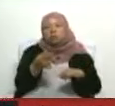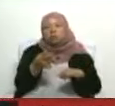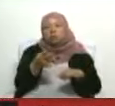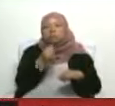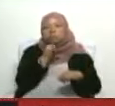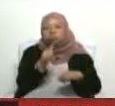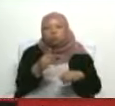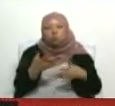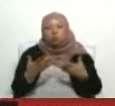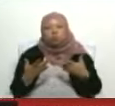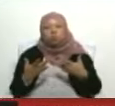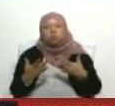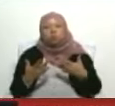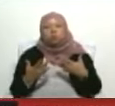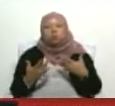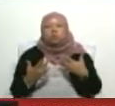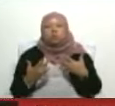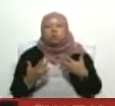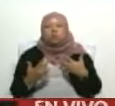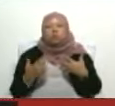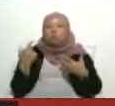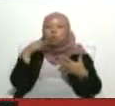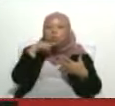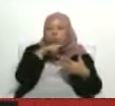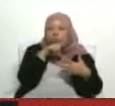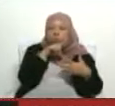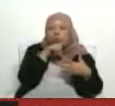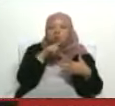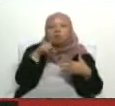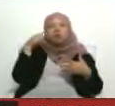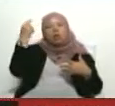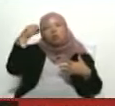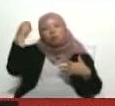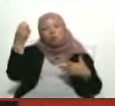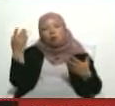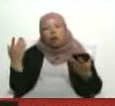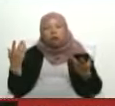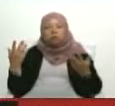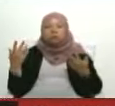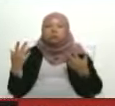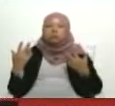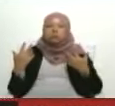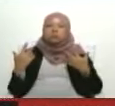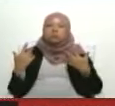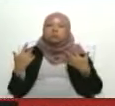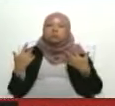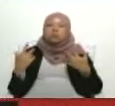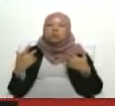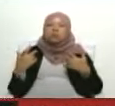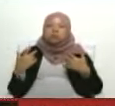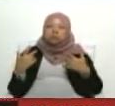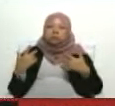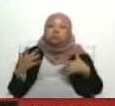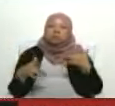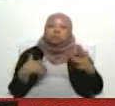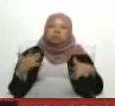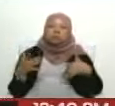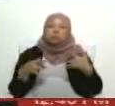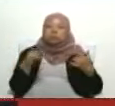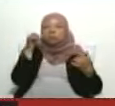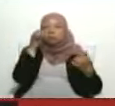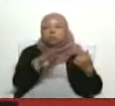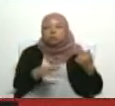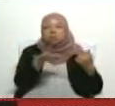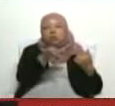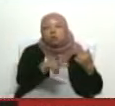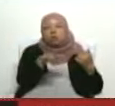mediática a nivel de YouTube, de videos, de declaraciones, simple y llanamente,